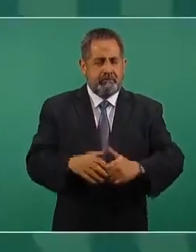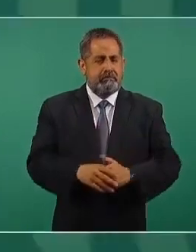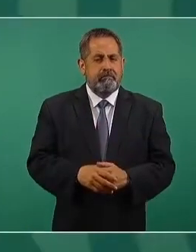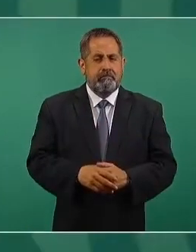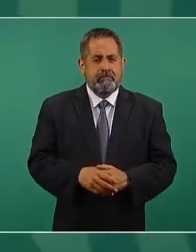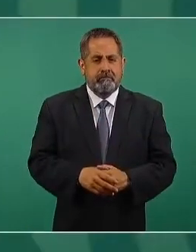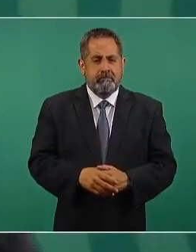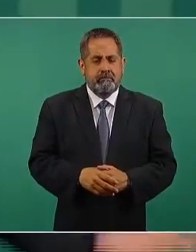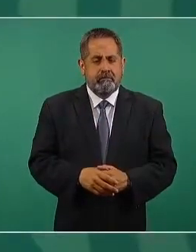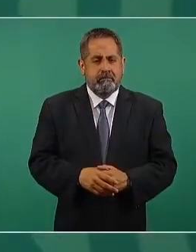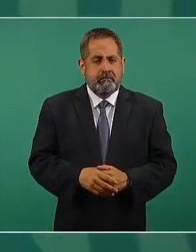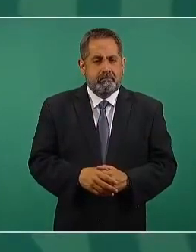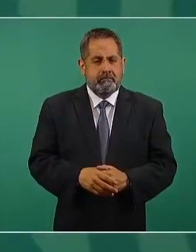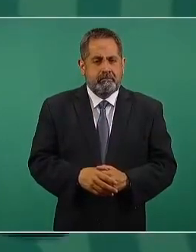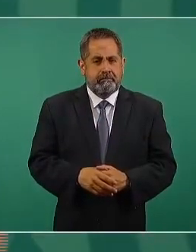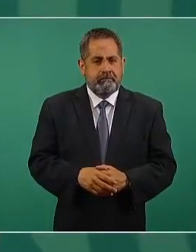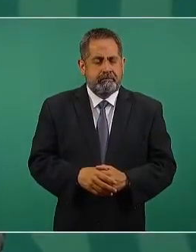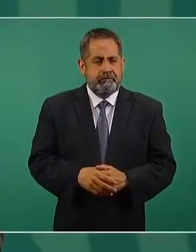y